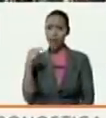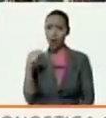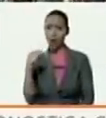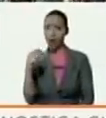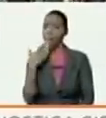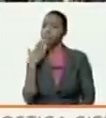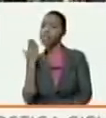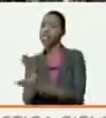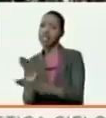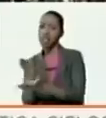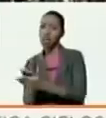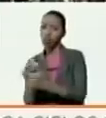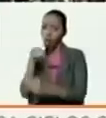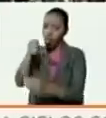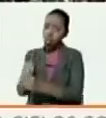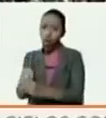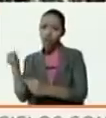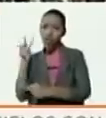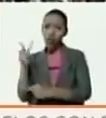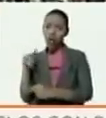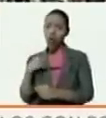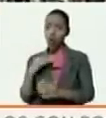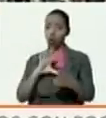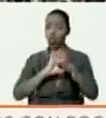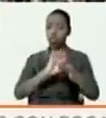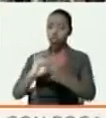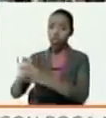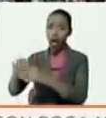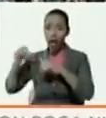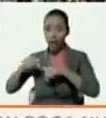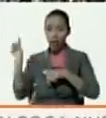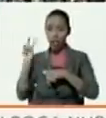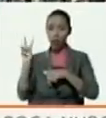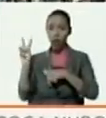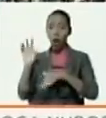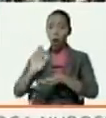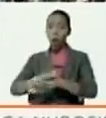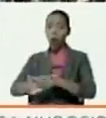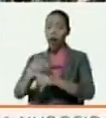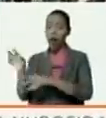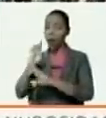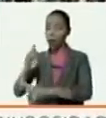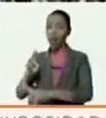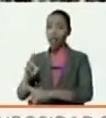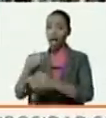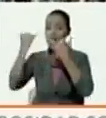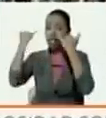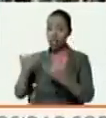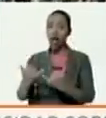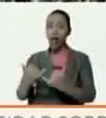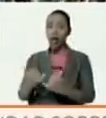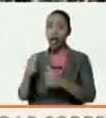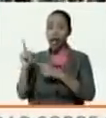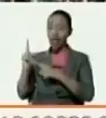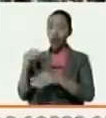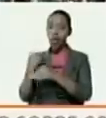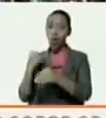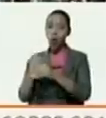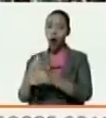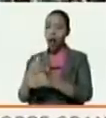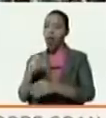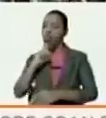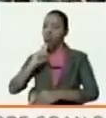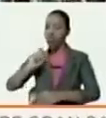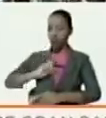invasión a Venezuela son los aliados de Trump aquí en Venezuela. Porque la respuesta contra ellos sería inmediata. Los consideraríamos enemigos de la